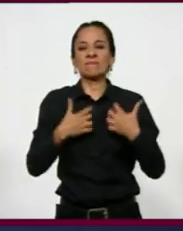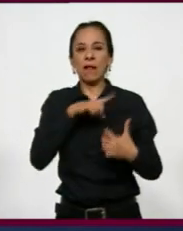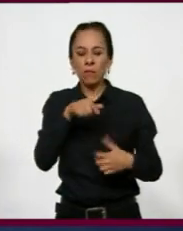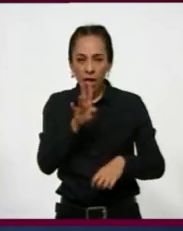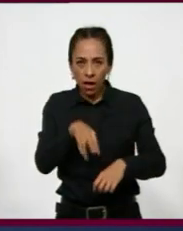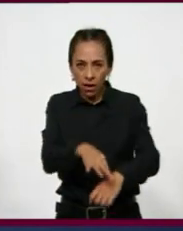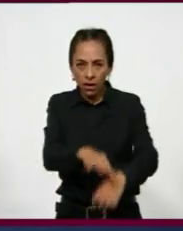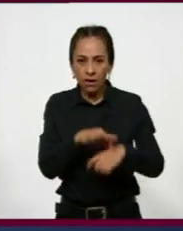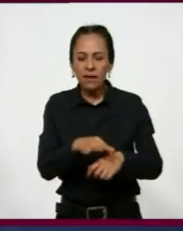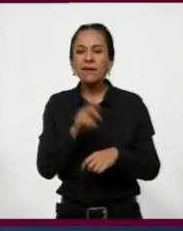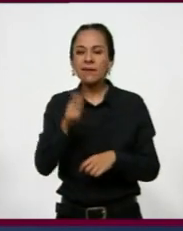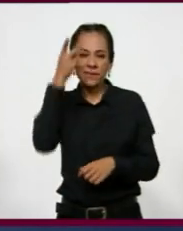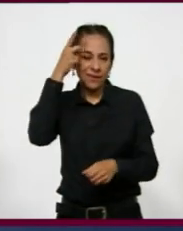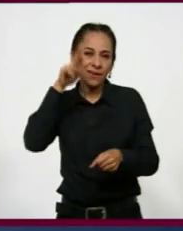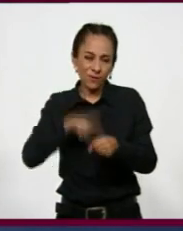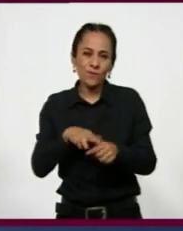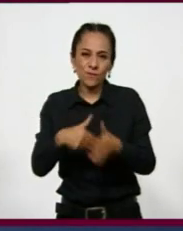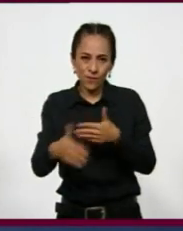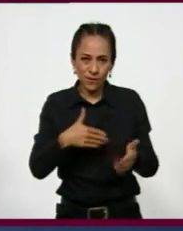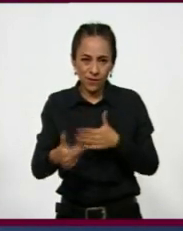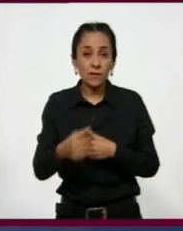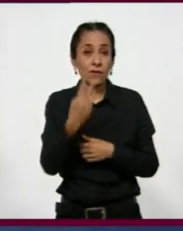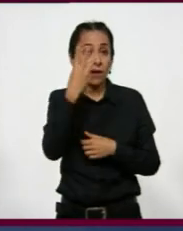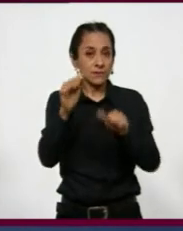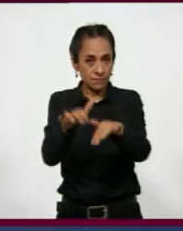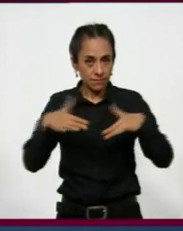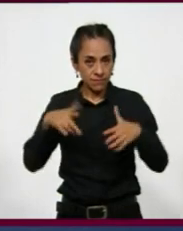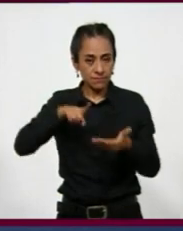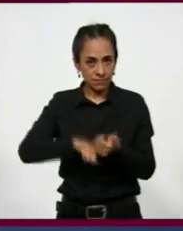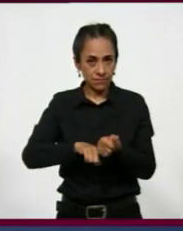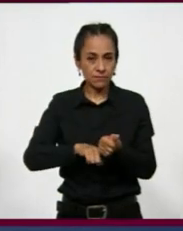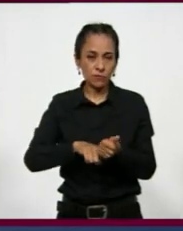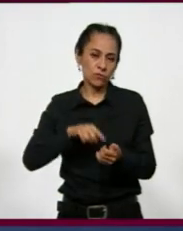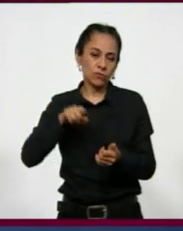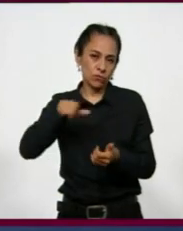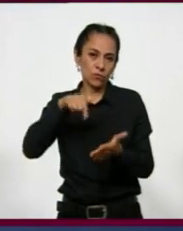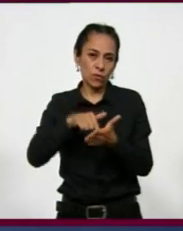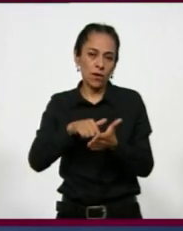con la perspectiva de un director contemporáneo, con tres funciones en el Auditorio del Estado.